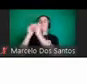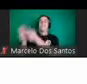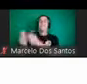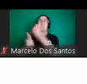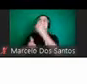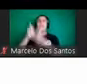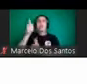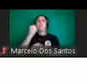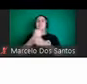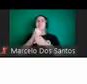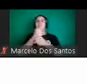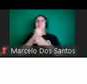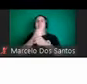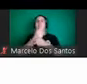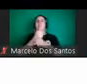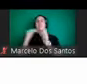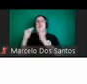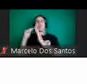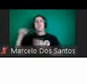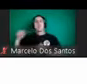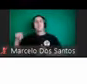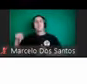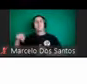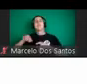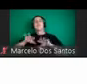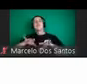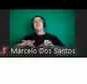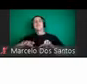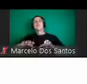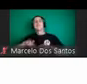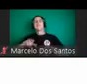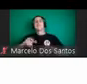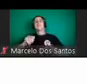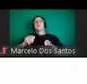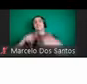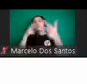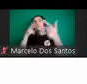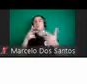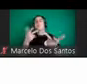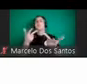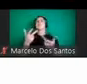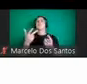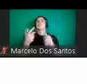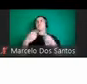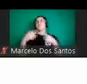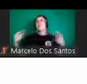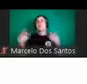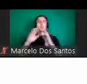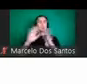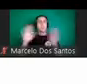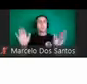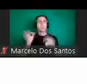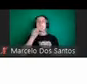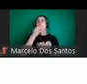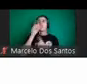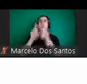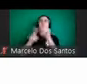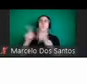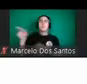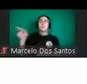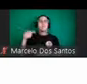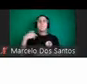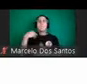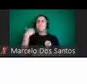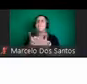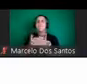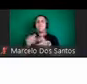En caso de que el funcionario público, el servidor, no tenía compatibilidad con el teletrabajo, las